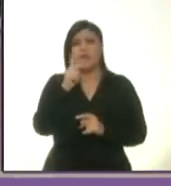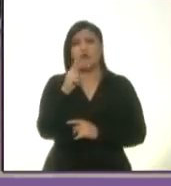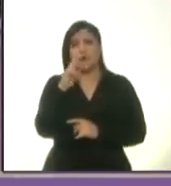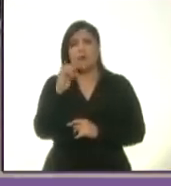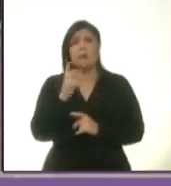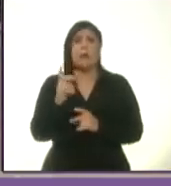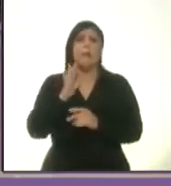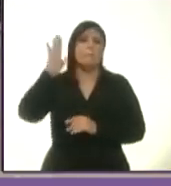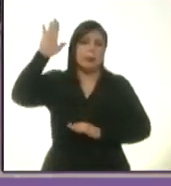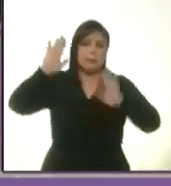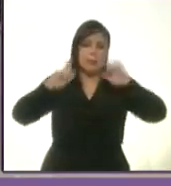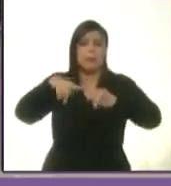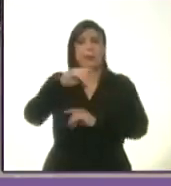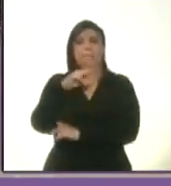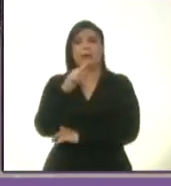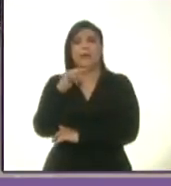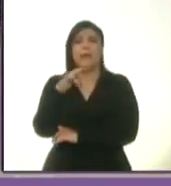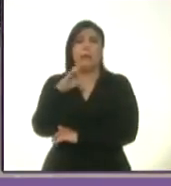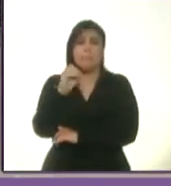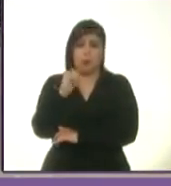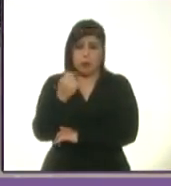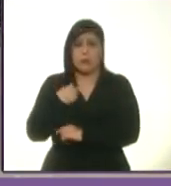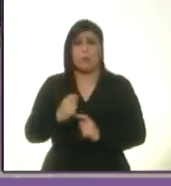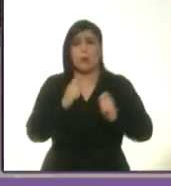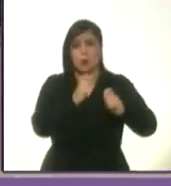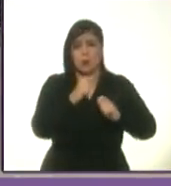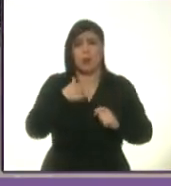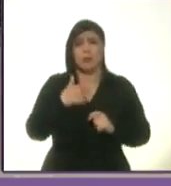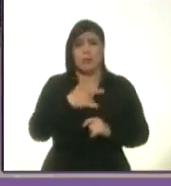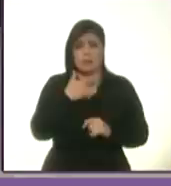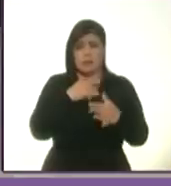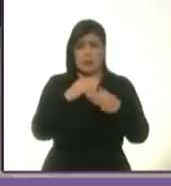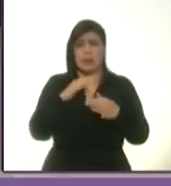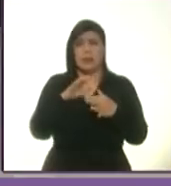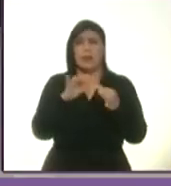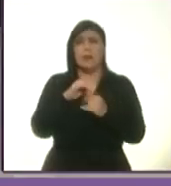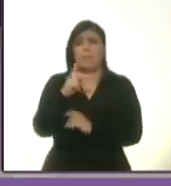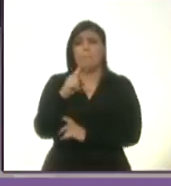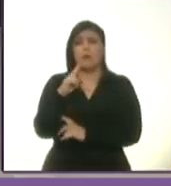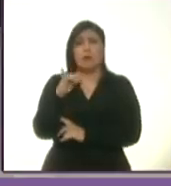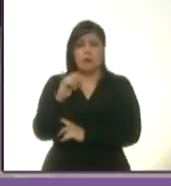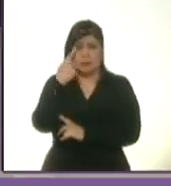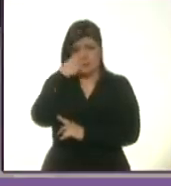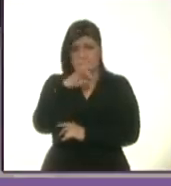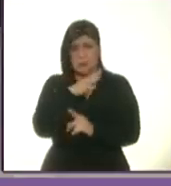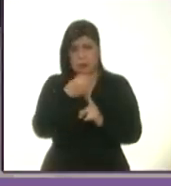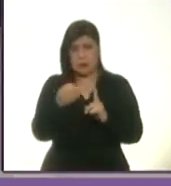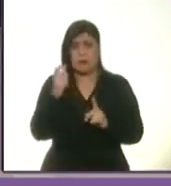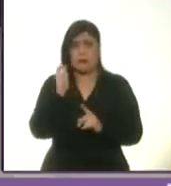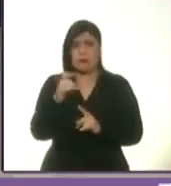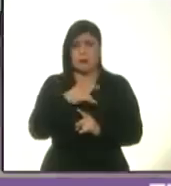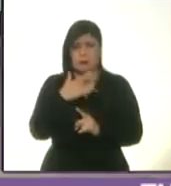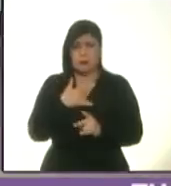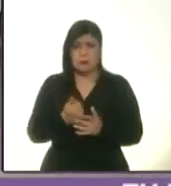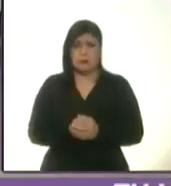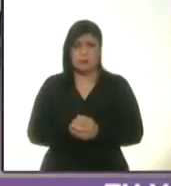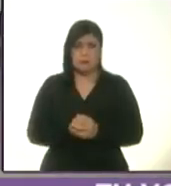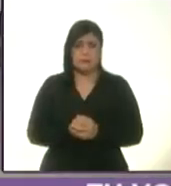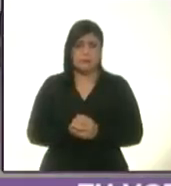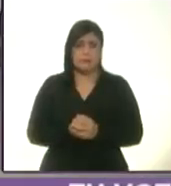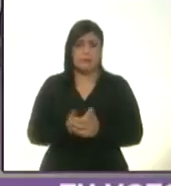carpinteyro y mariana boy así que tiene el uso de la palabra purificación carpinteyro en ese orden vaya a usar el derecho de réplica